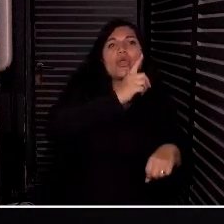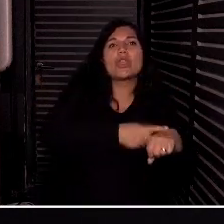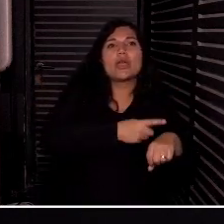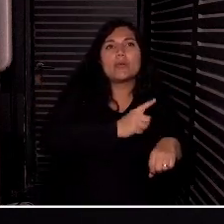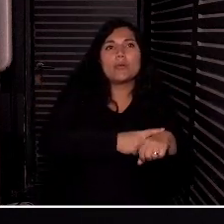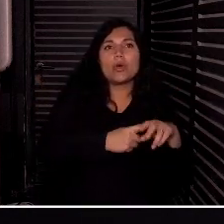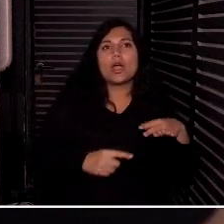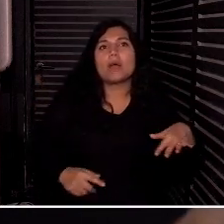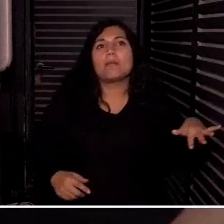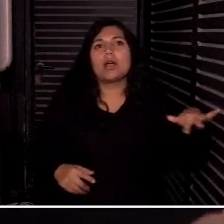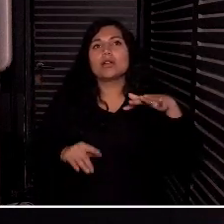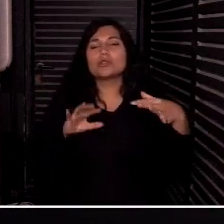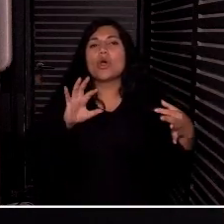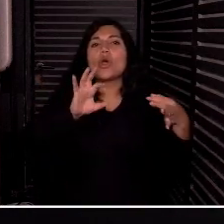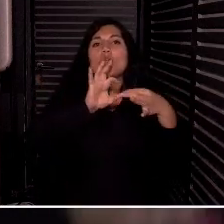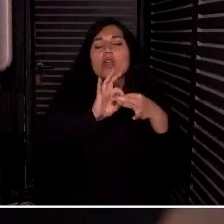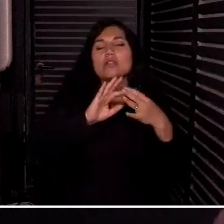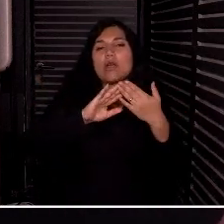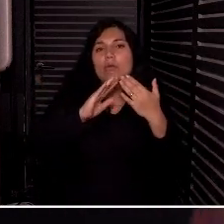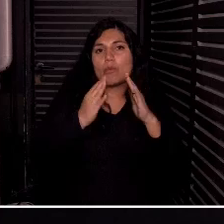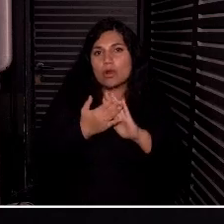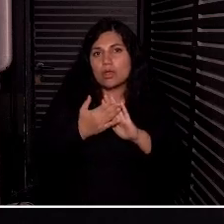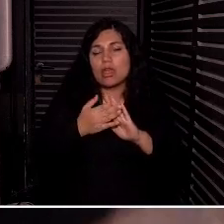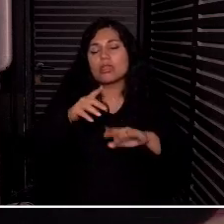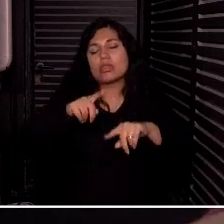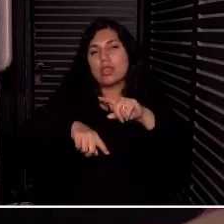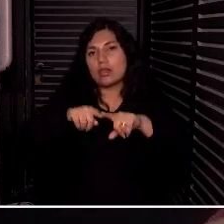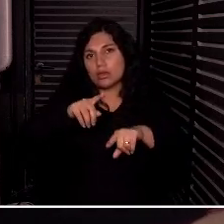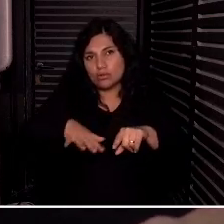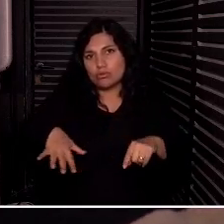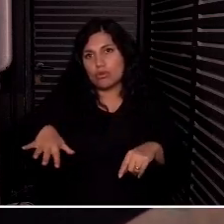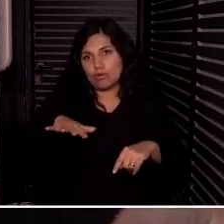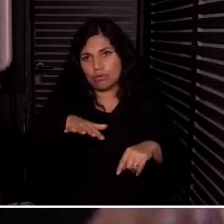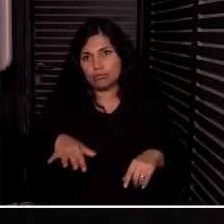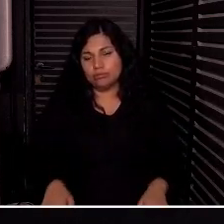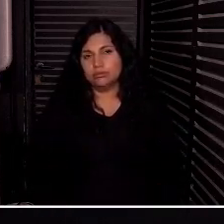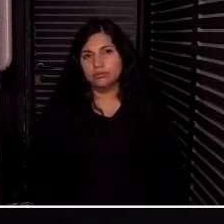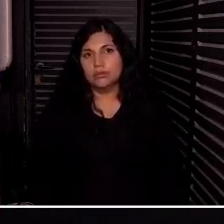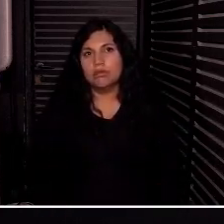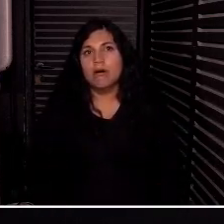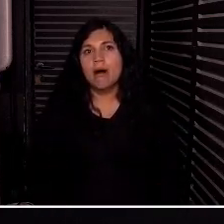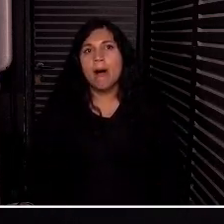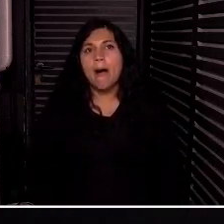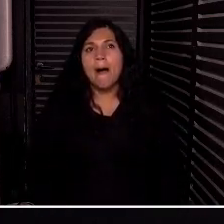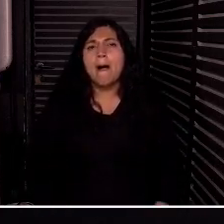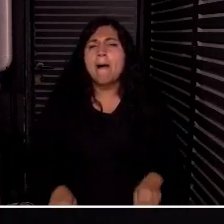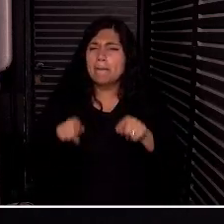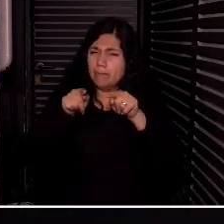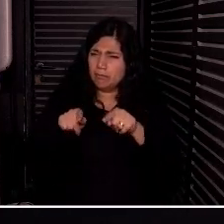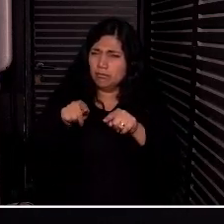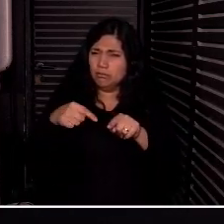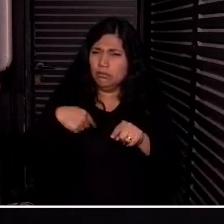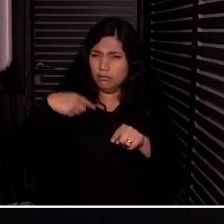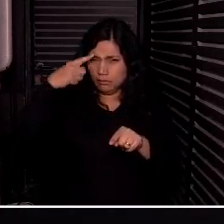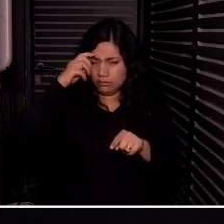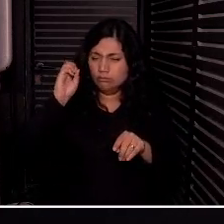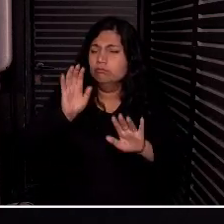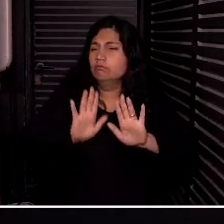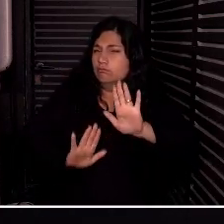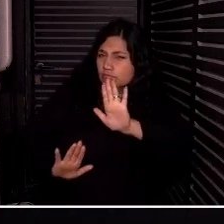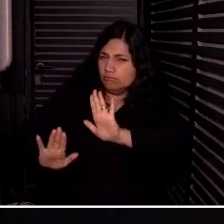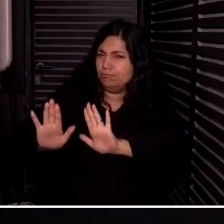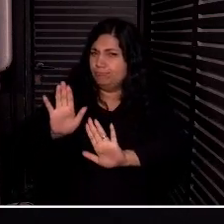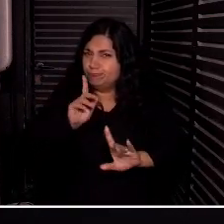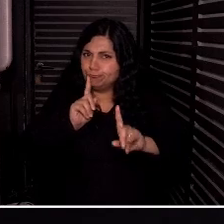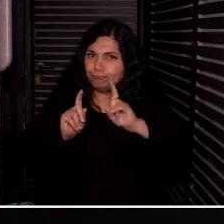los conecta con una comunidad con un territorio con ciertas necesidades y eso yo creo que es algo que hay que cautelar